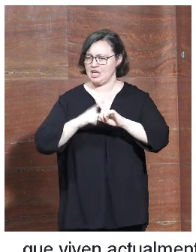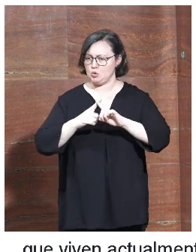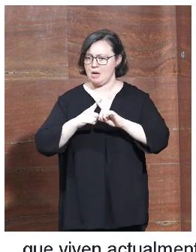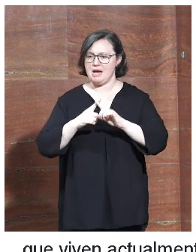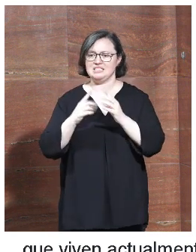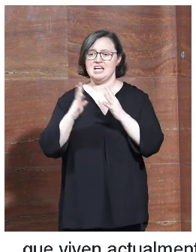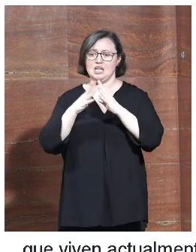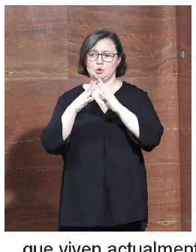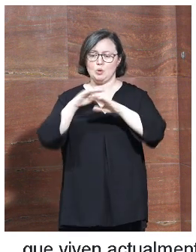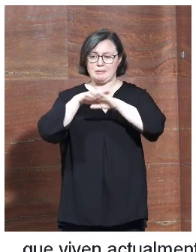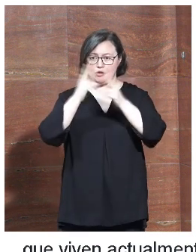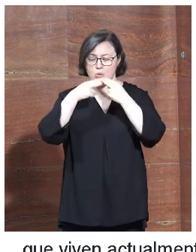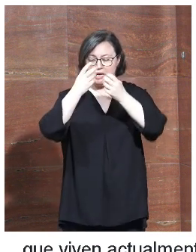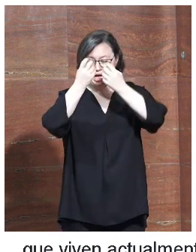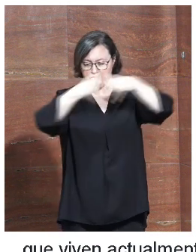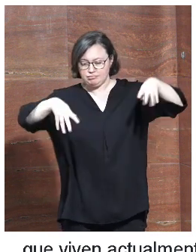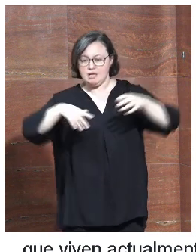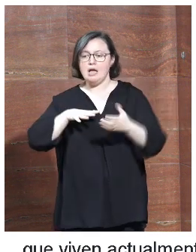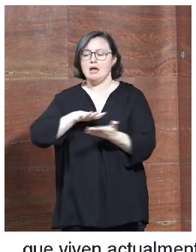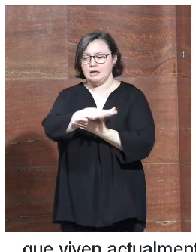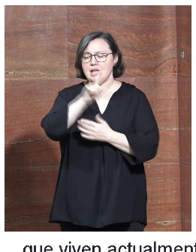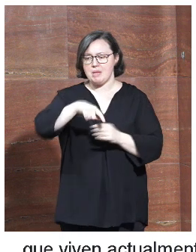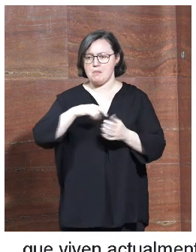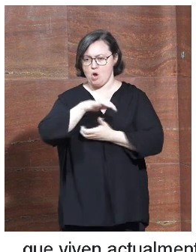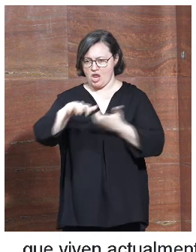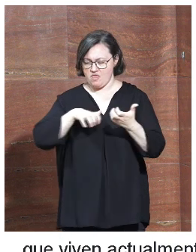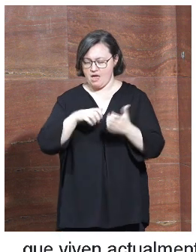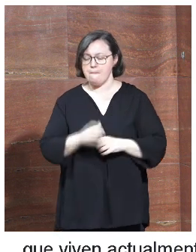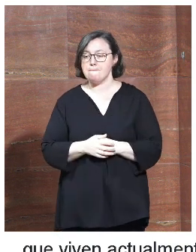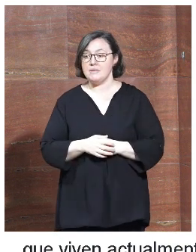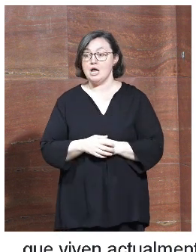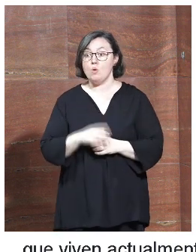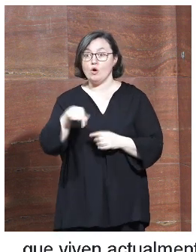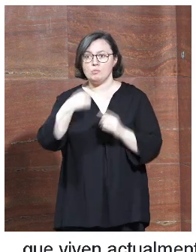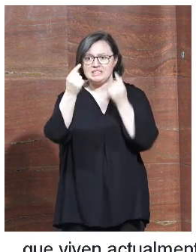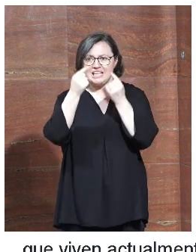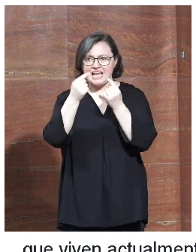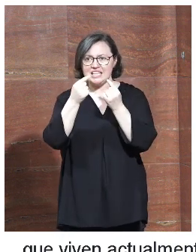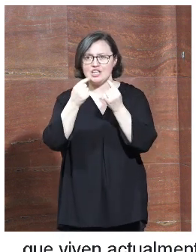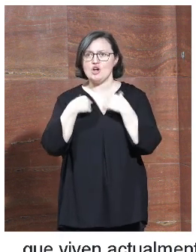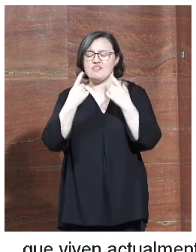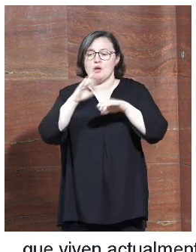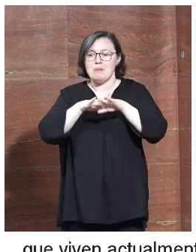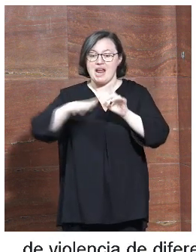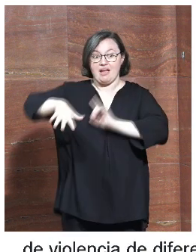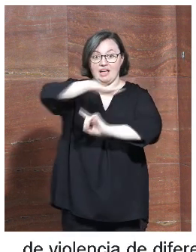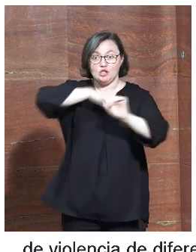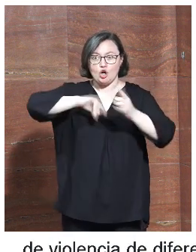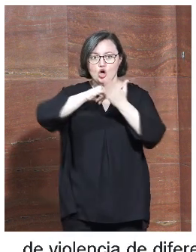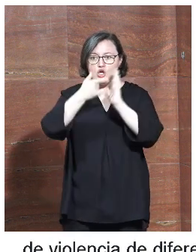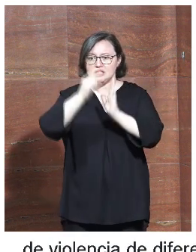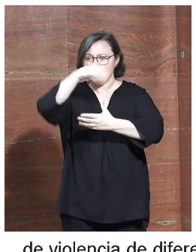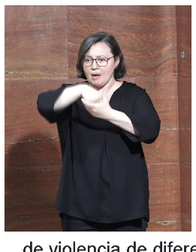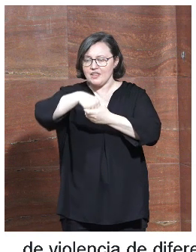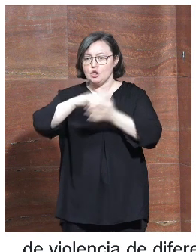sistémica. Y en último término, simplemente como conclusión a todo ello, detallaré aquello que es necesario cambiar en nuestro sistema y